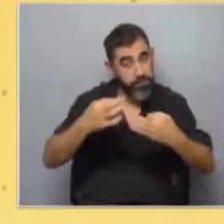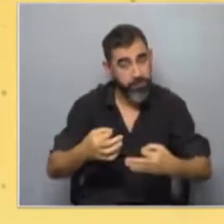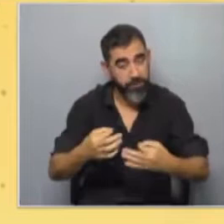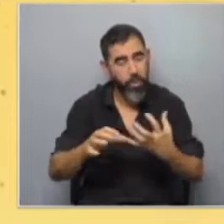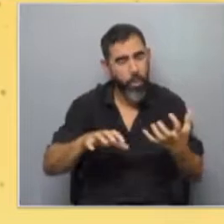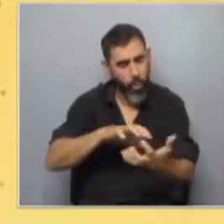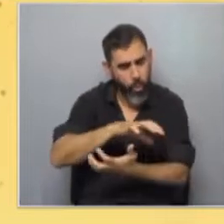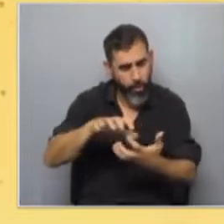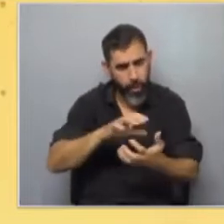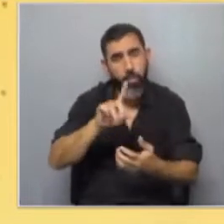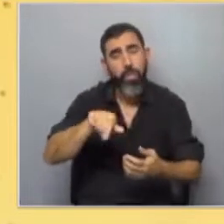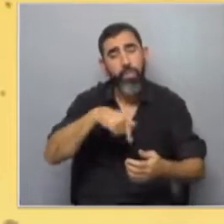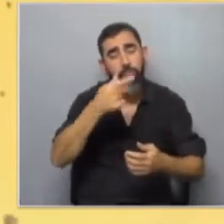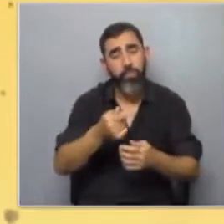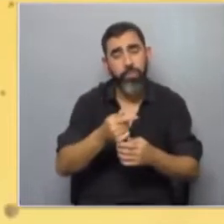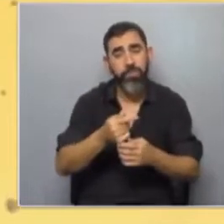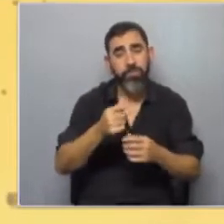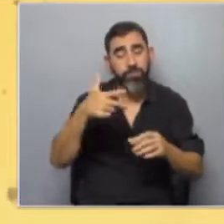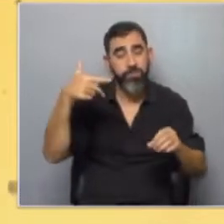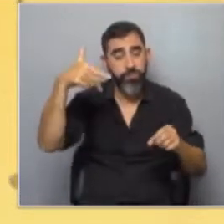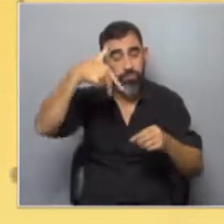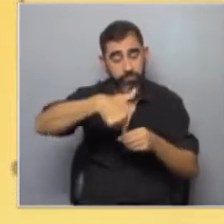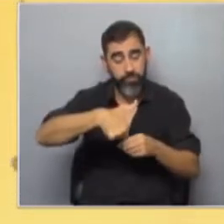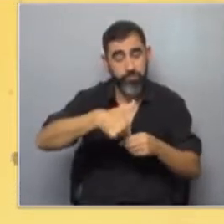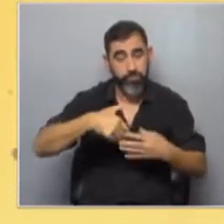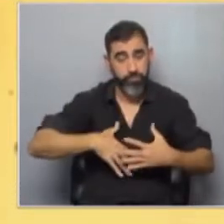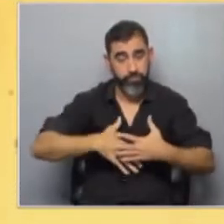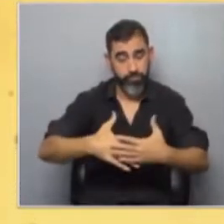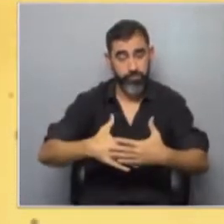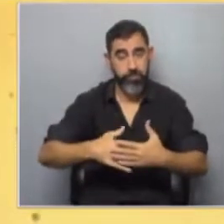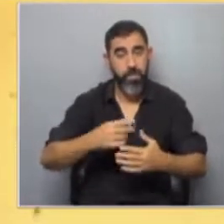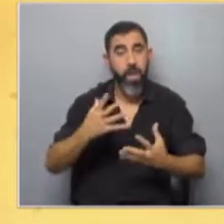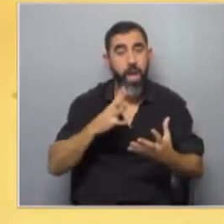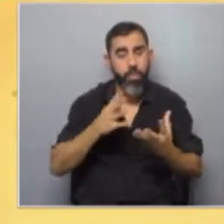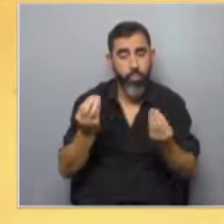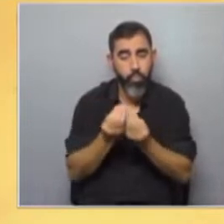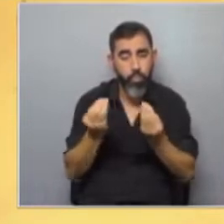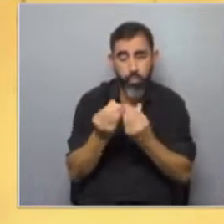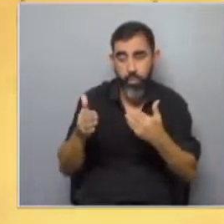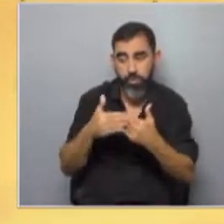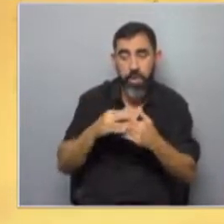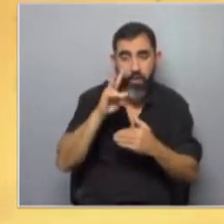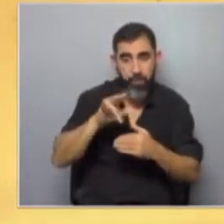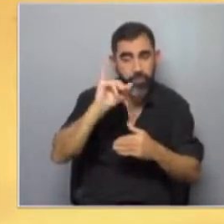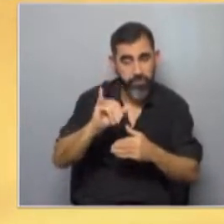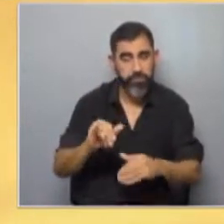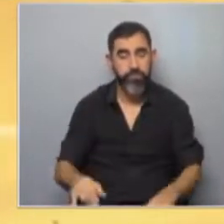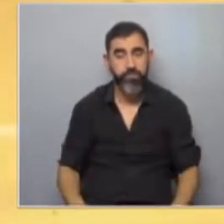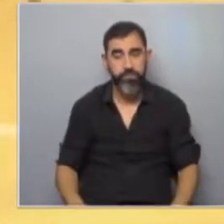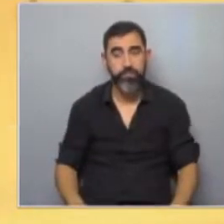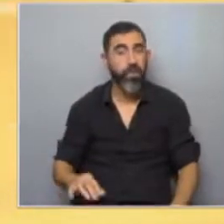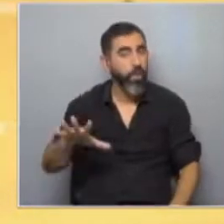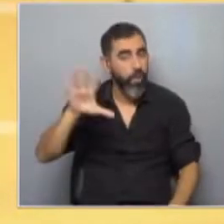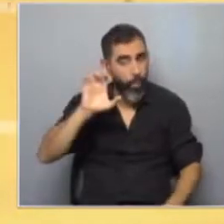todo un trabajo en la naturaleza que no se había hecho nunca, que es inédito en el Uruguay, que es el hecho de sacar muestras de esperma